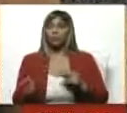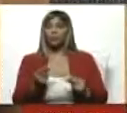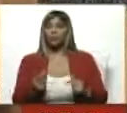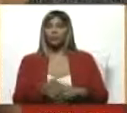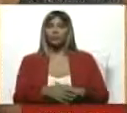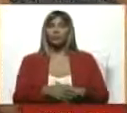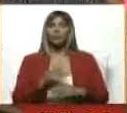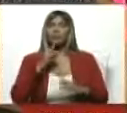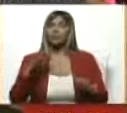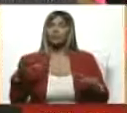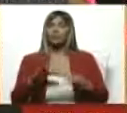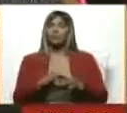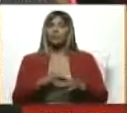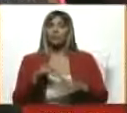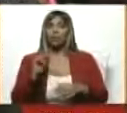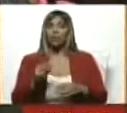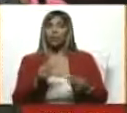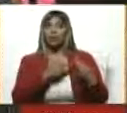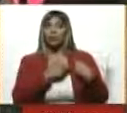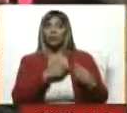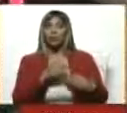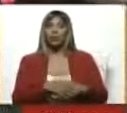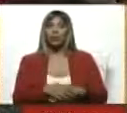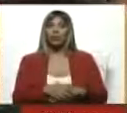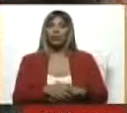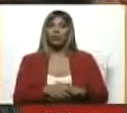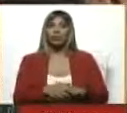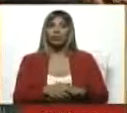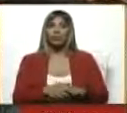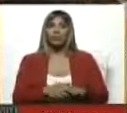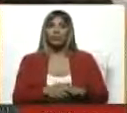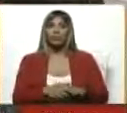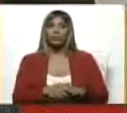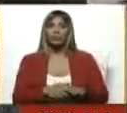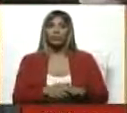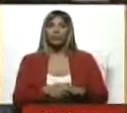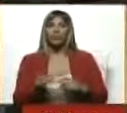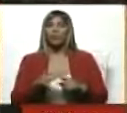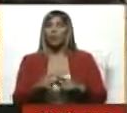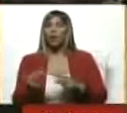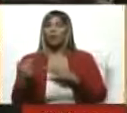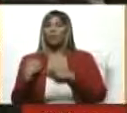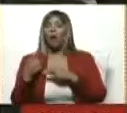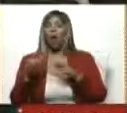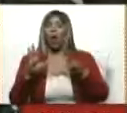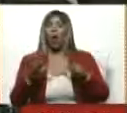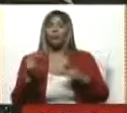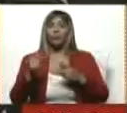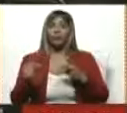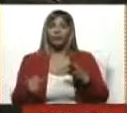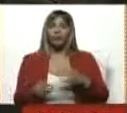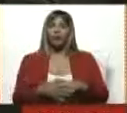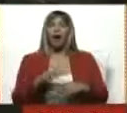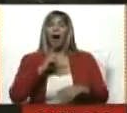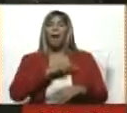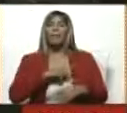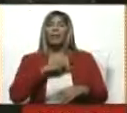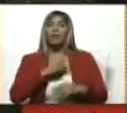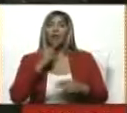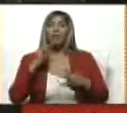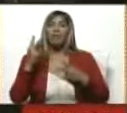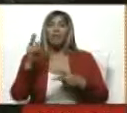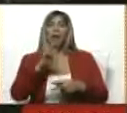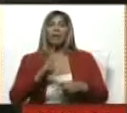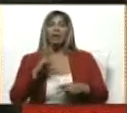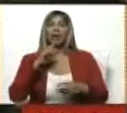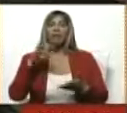y combinan estas responsabilidades con las que atañen a los 8 vértices de la gran misión Viva